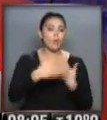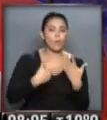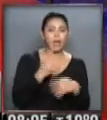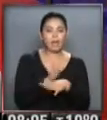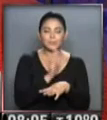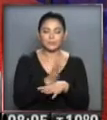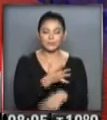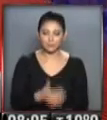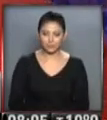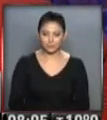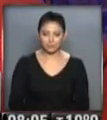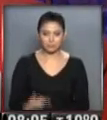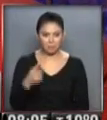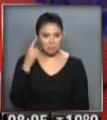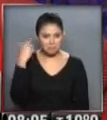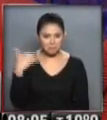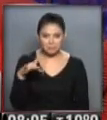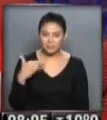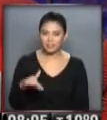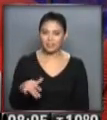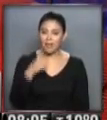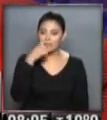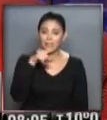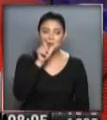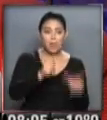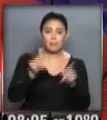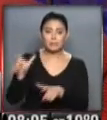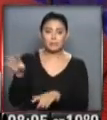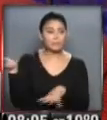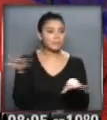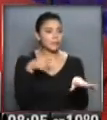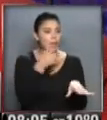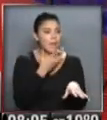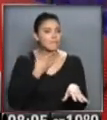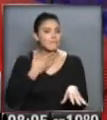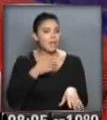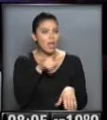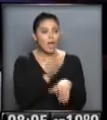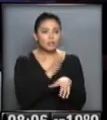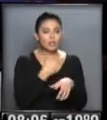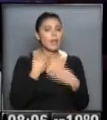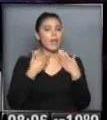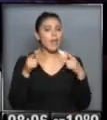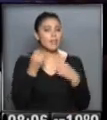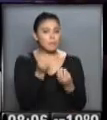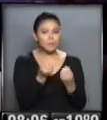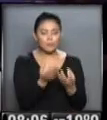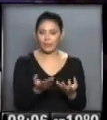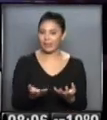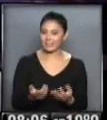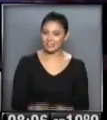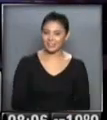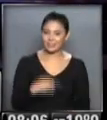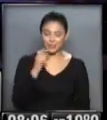¿no? Pero fue un genio, porque terminó que la gente decía, qué bien que cantan estos actores, ¿no? Así que